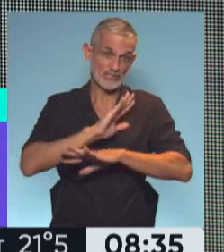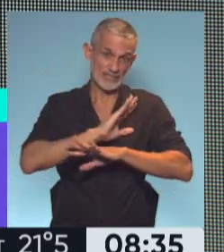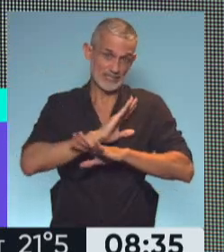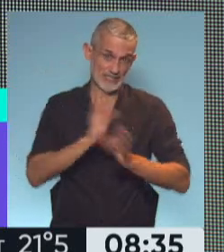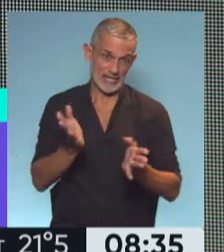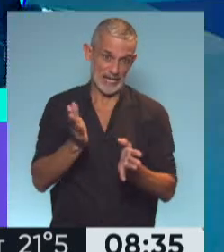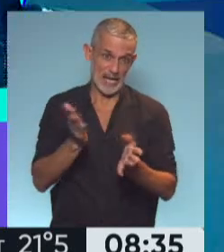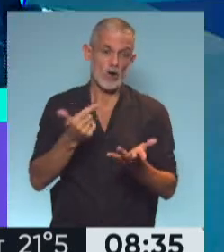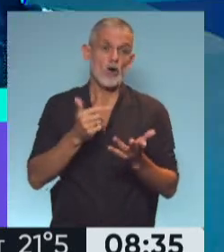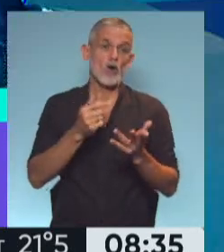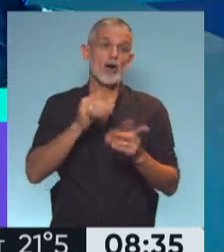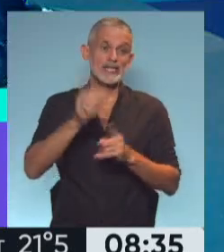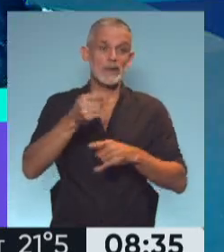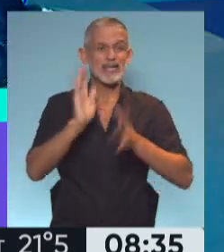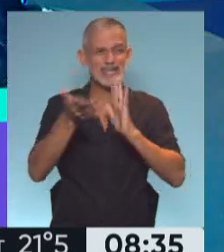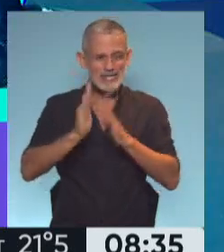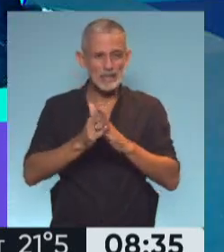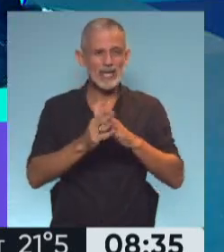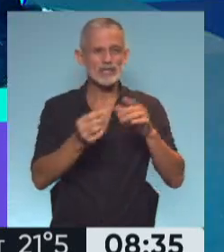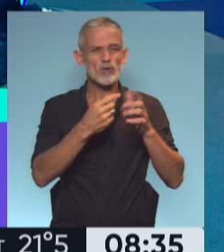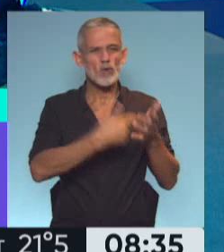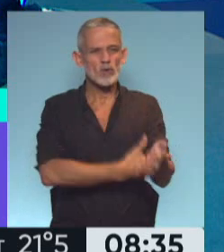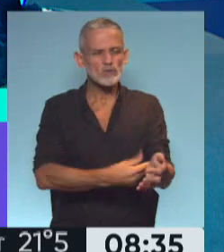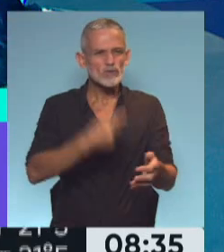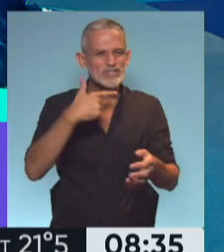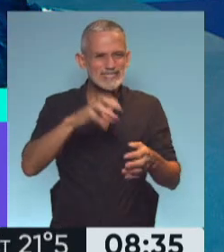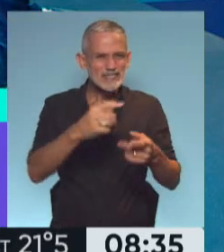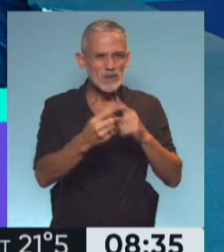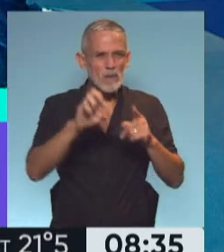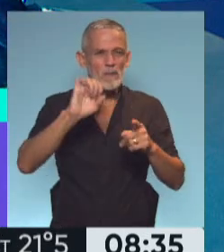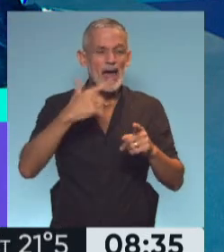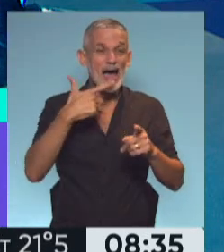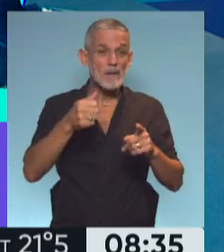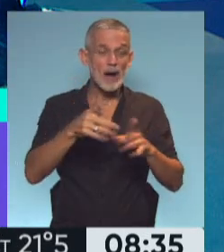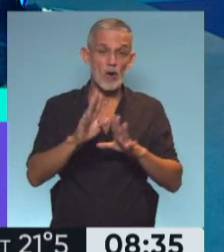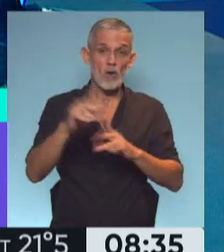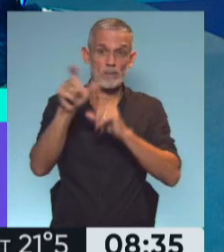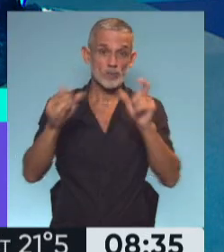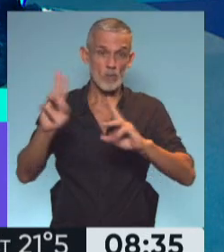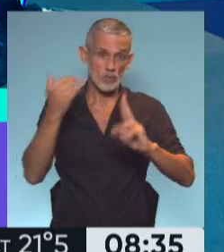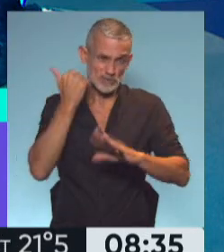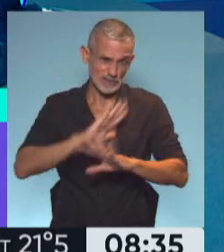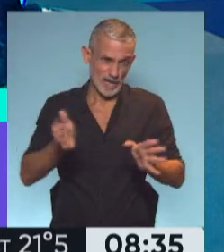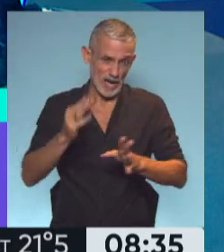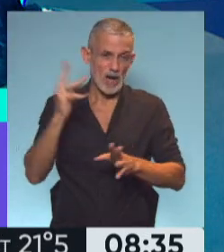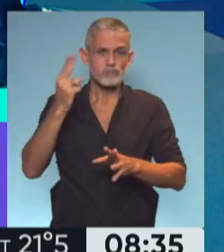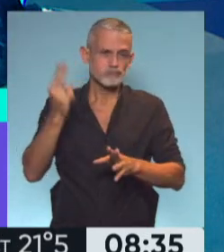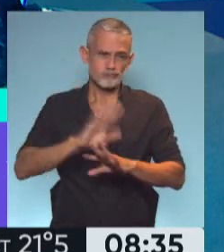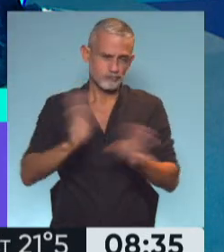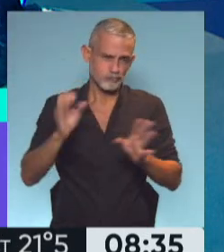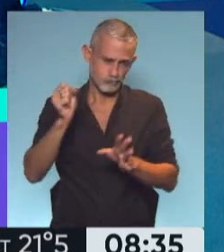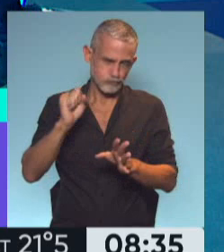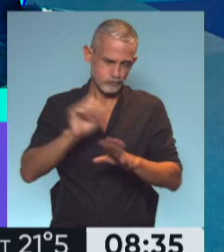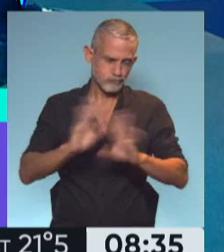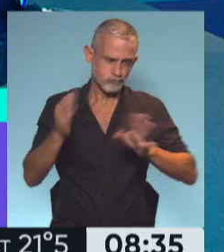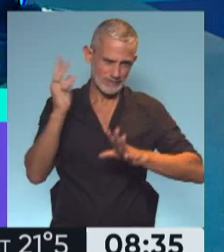lamentablemente... Sí, los tratamientos, ¿no? El plasma, digo, sí, también hay algunos tratamientos. Muchos de los que tenían que fallecer por esta enfermedad, que eran los más débiles, los más vulnerables,